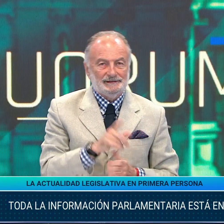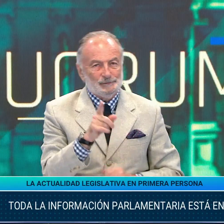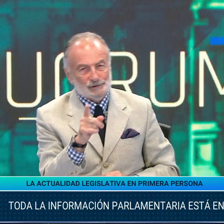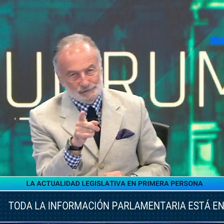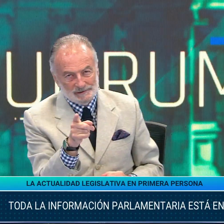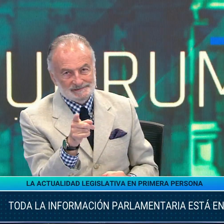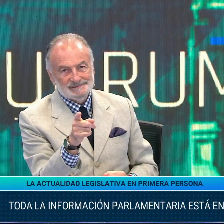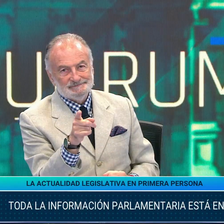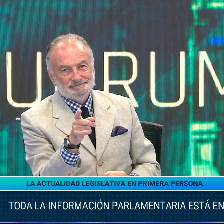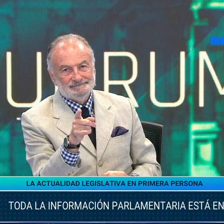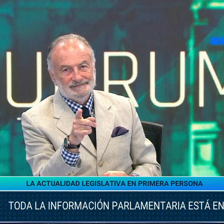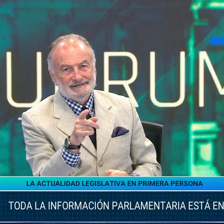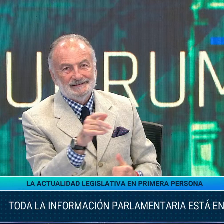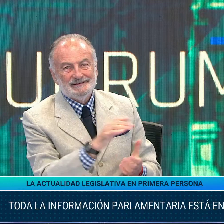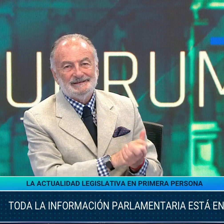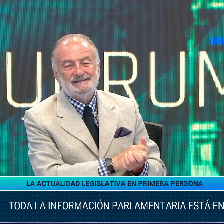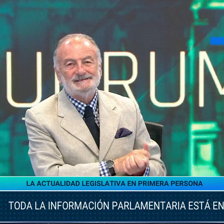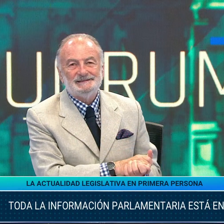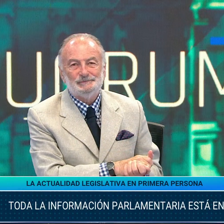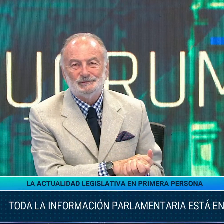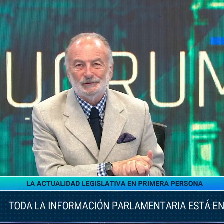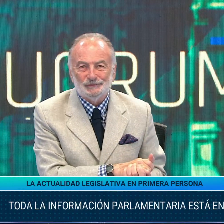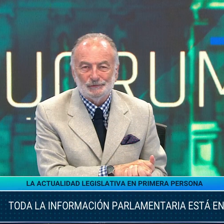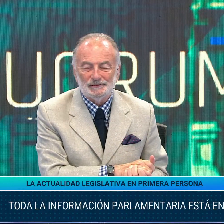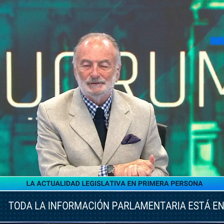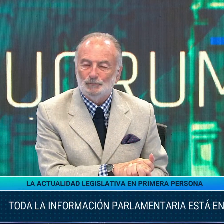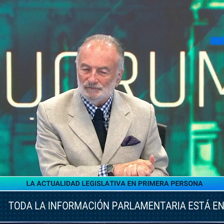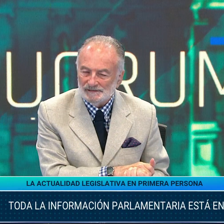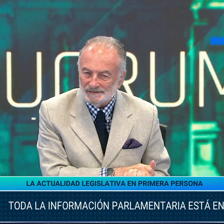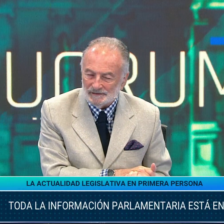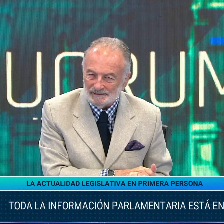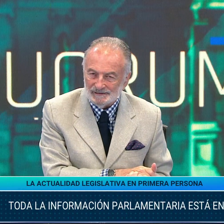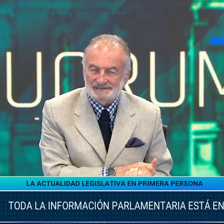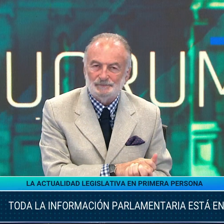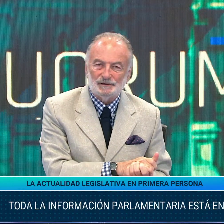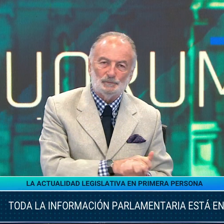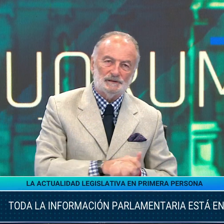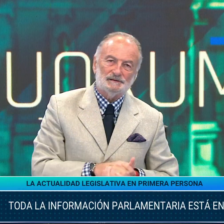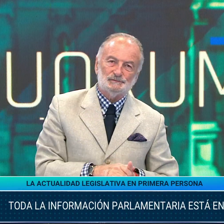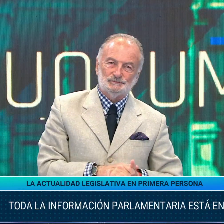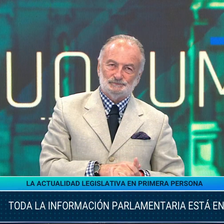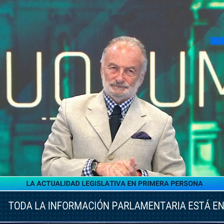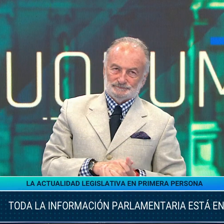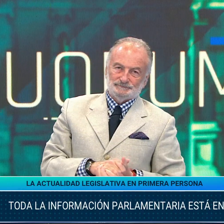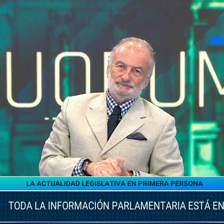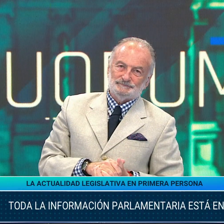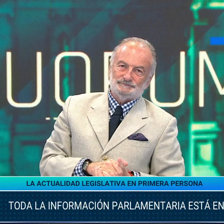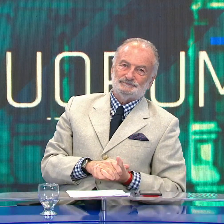Y bueno, te vayas. Estás en Diputado TV. Buen fin de semana. Gracias por acompañarnos.